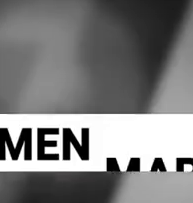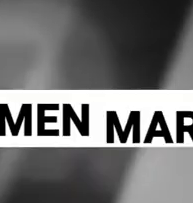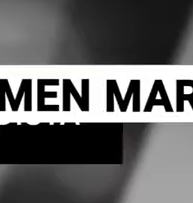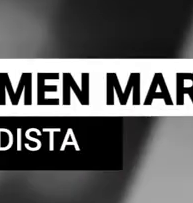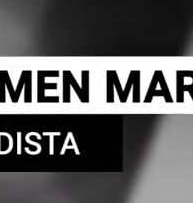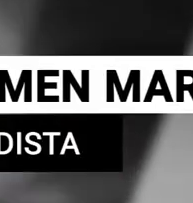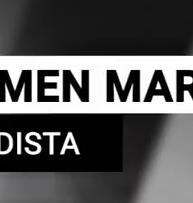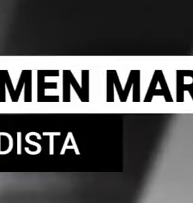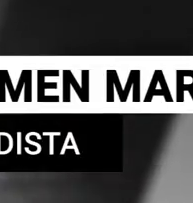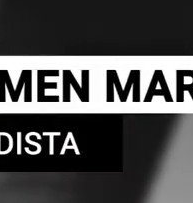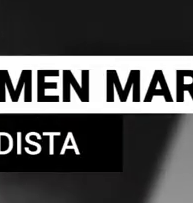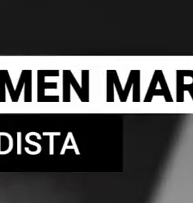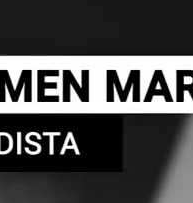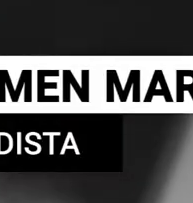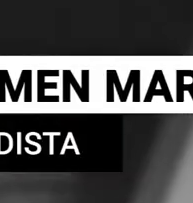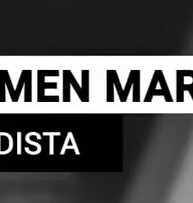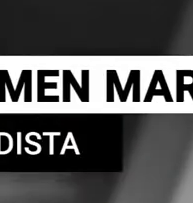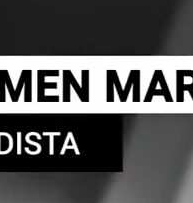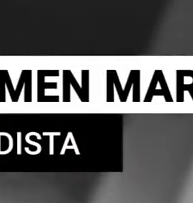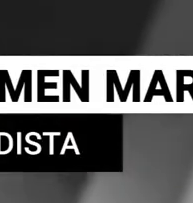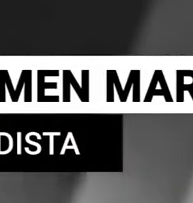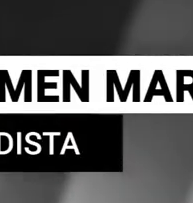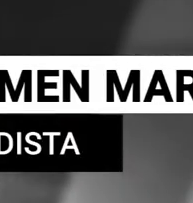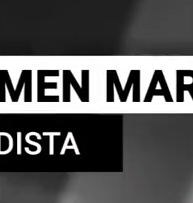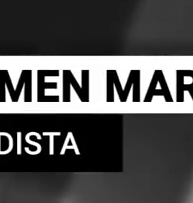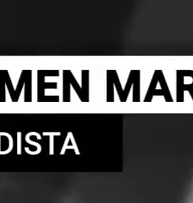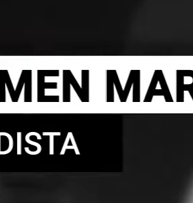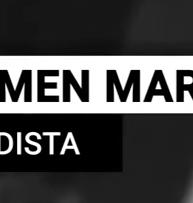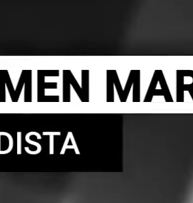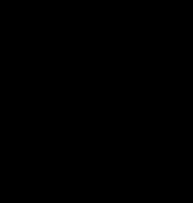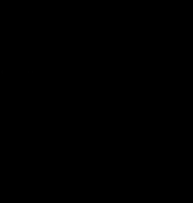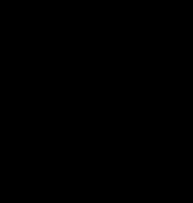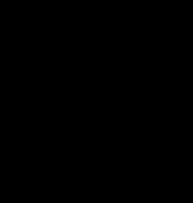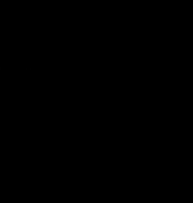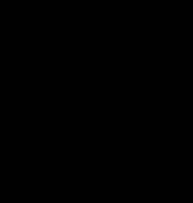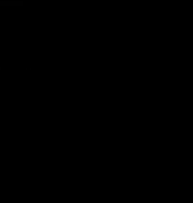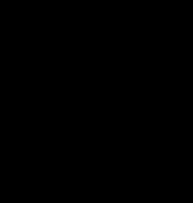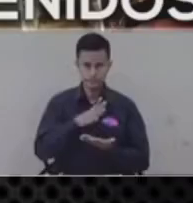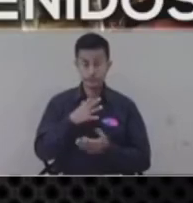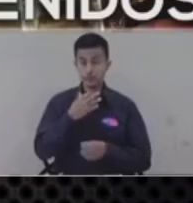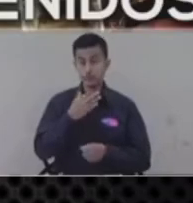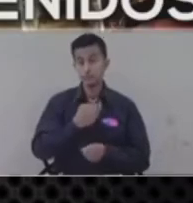hola buen inicio de semana mi nombre es carlos martínez y te presento las breves de la zona